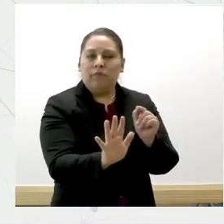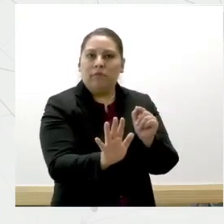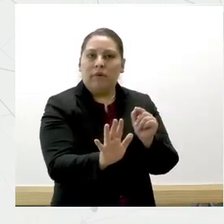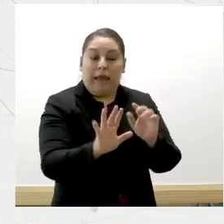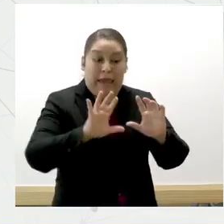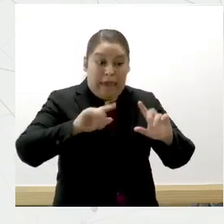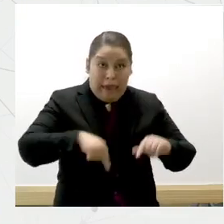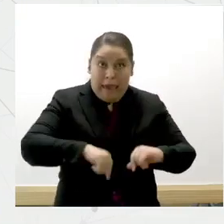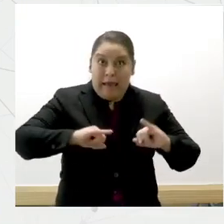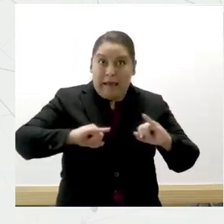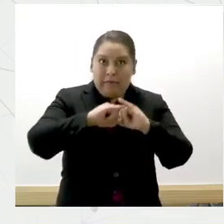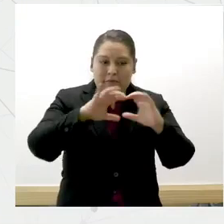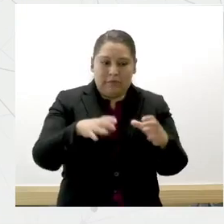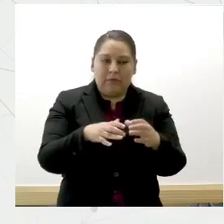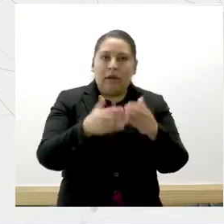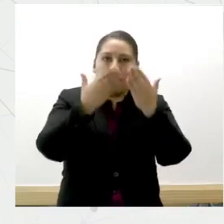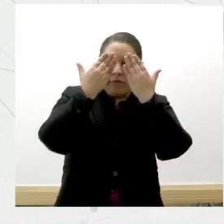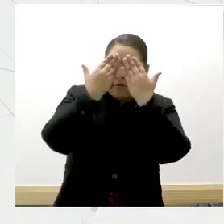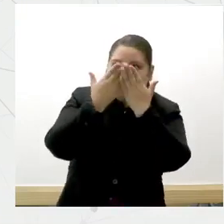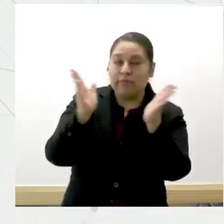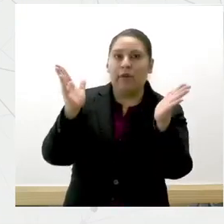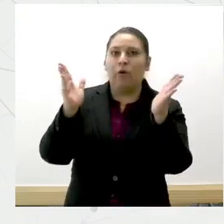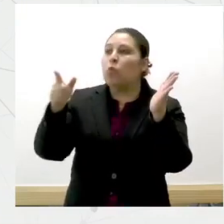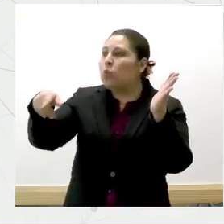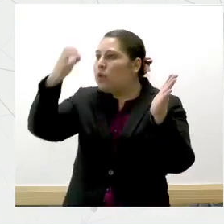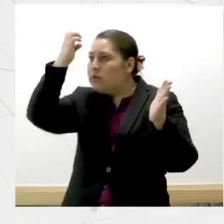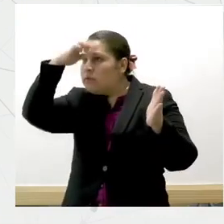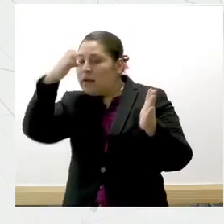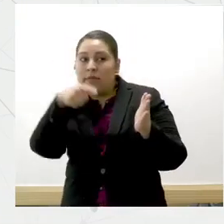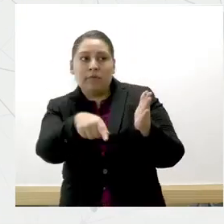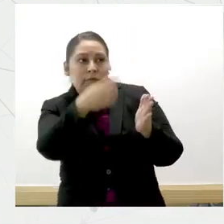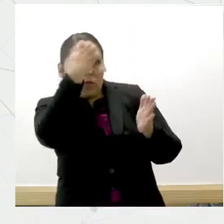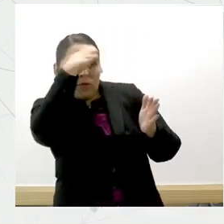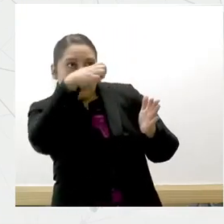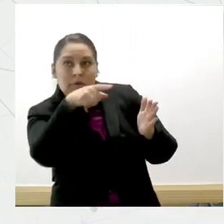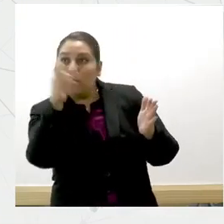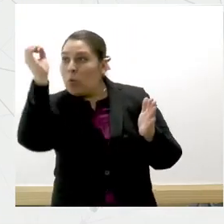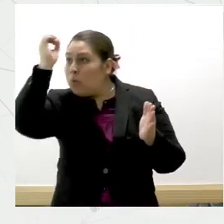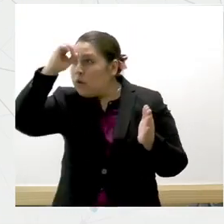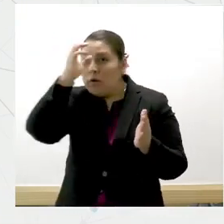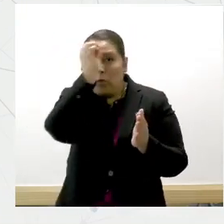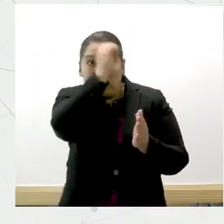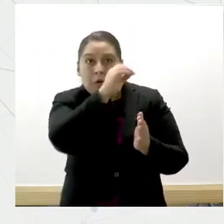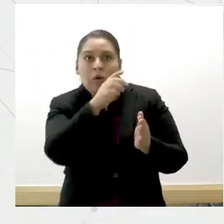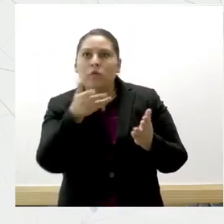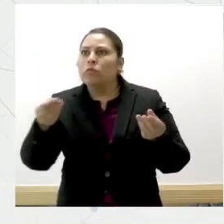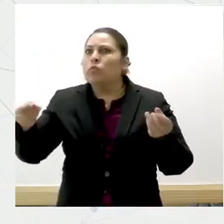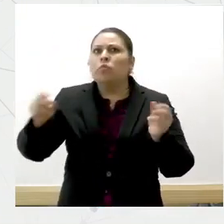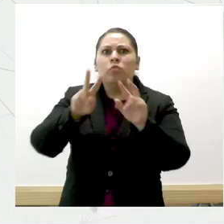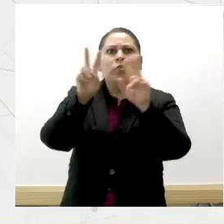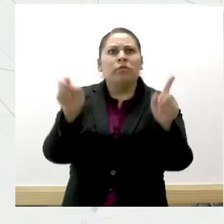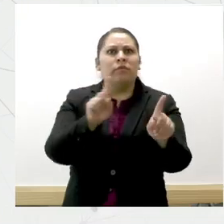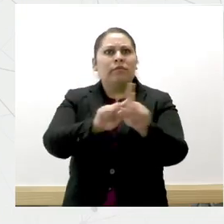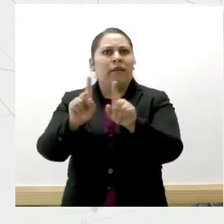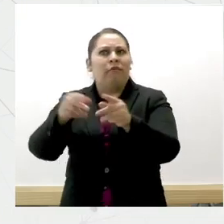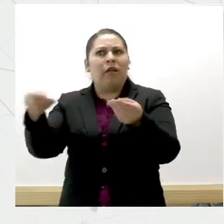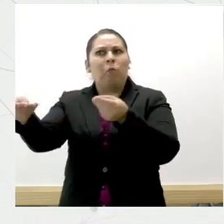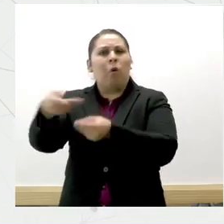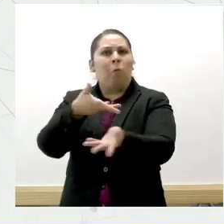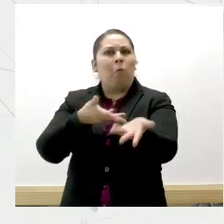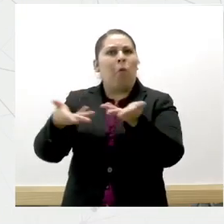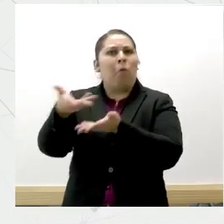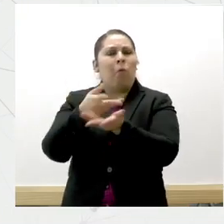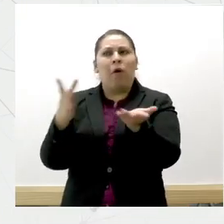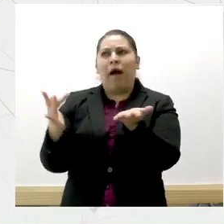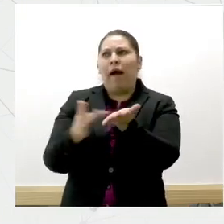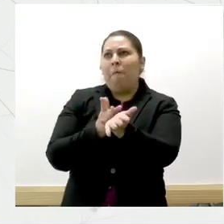es abrir la mirada y absorber también en función de los distintos temas de actualidad que se planteen, ¿no? Uno de los temas que se está planteando, que seguro que